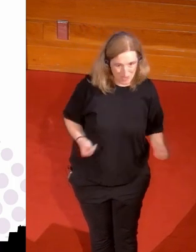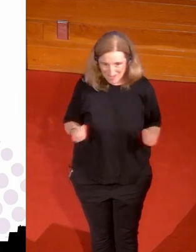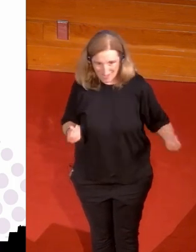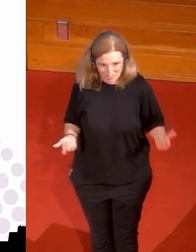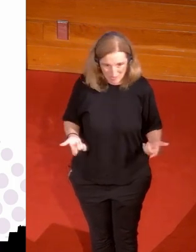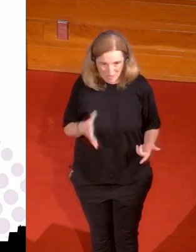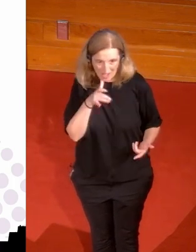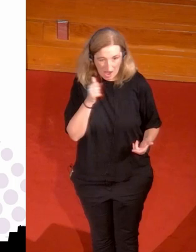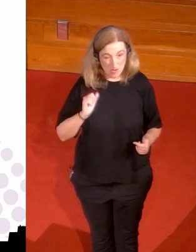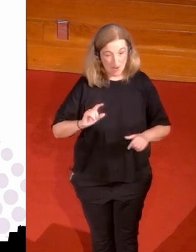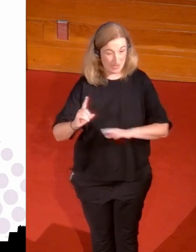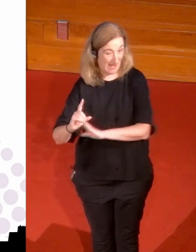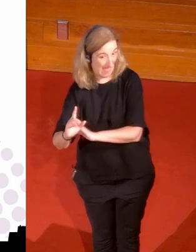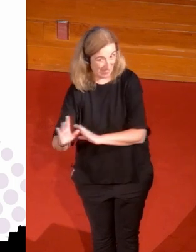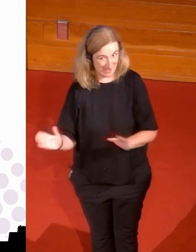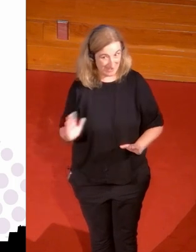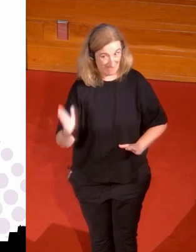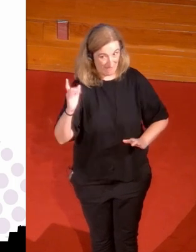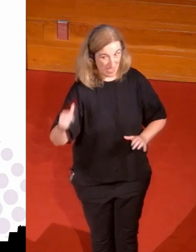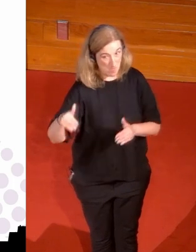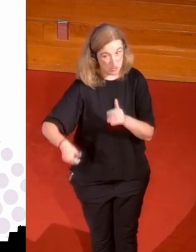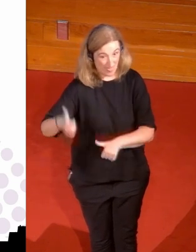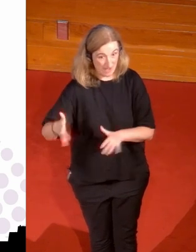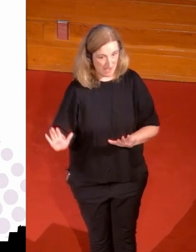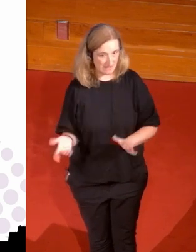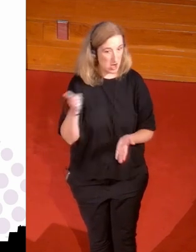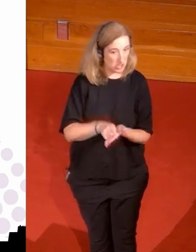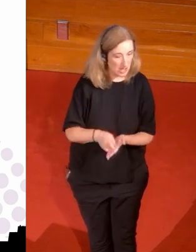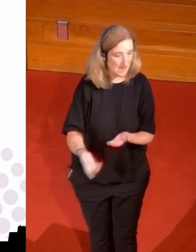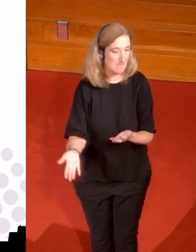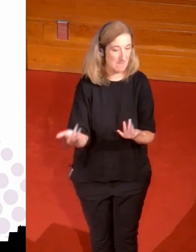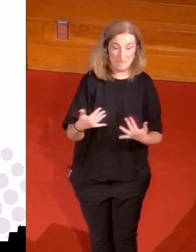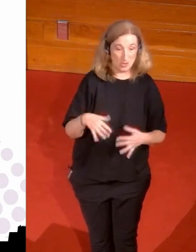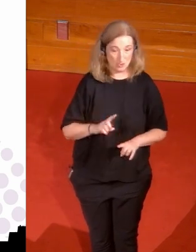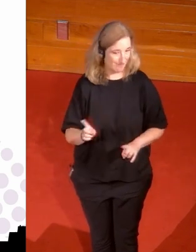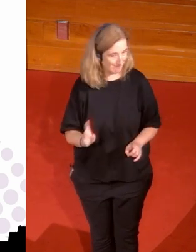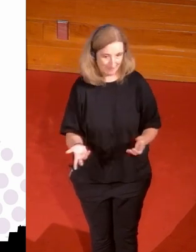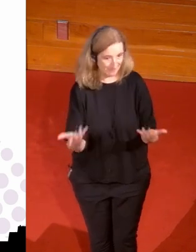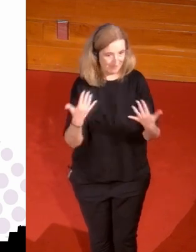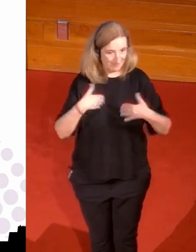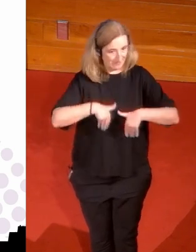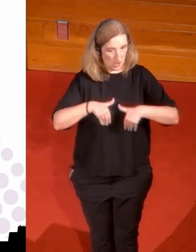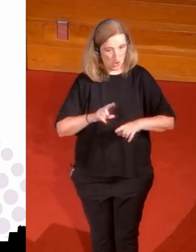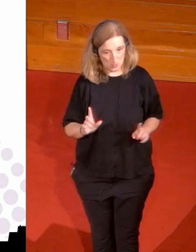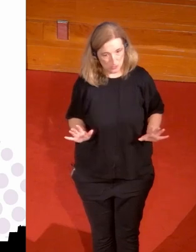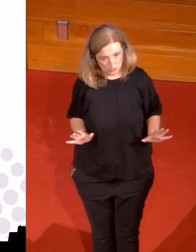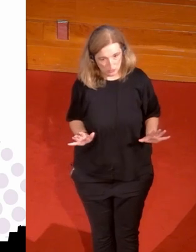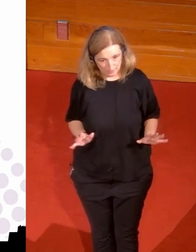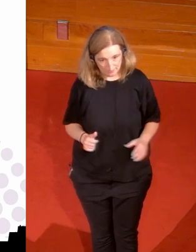la extrema derecha ha sido la más votada y volverán al redil Bueno pues no volvieron los votos al redil